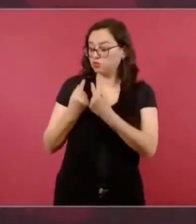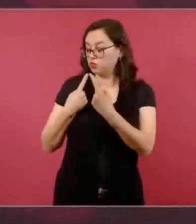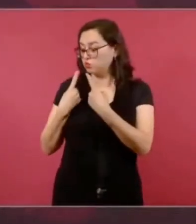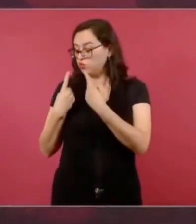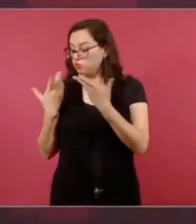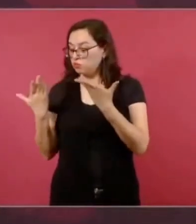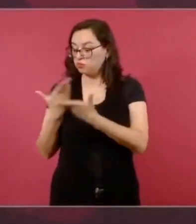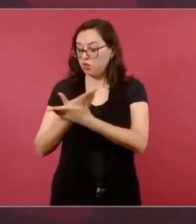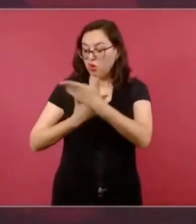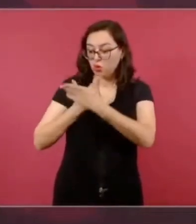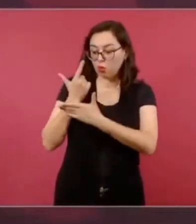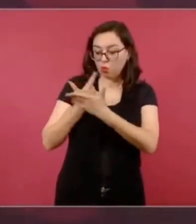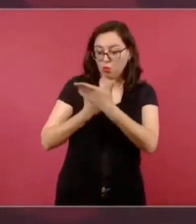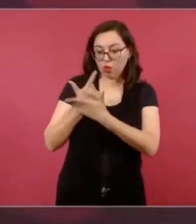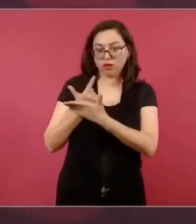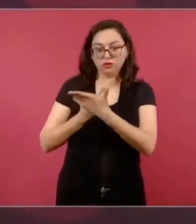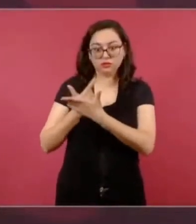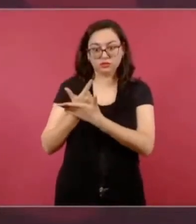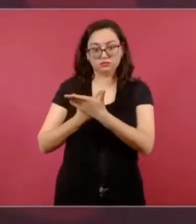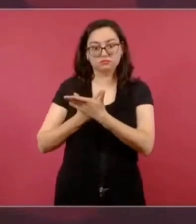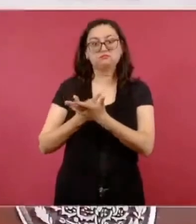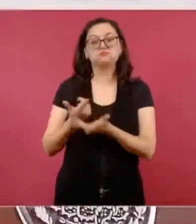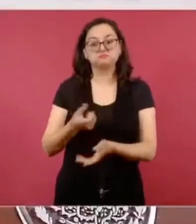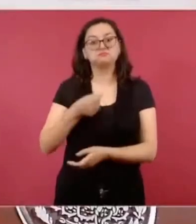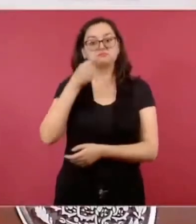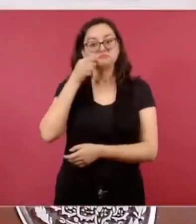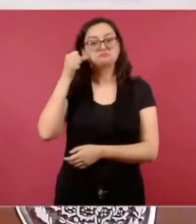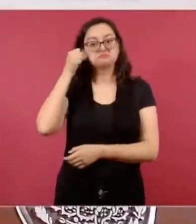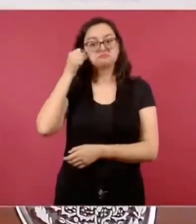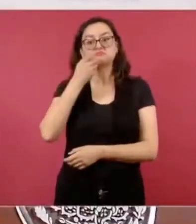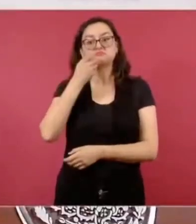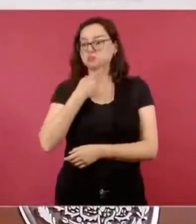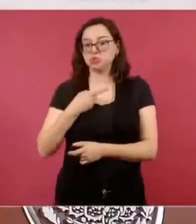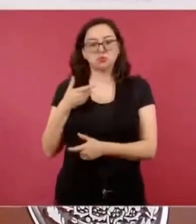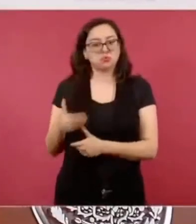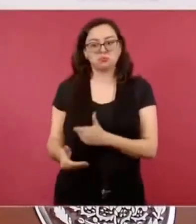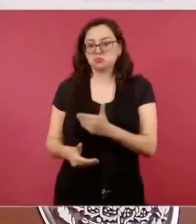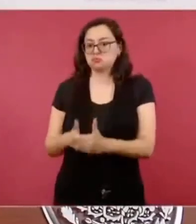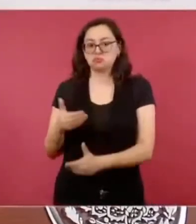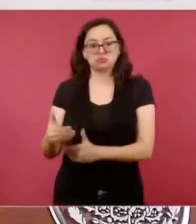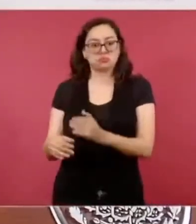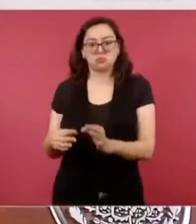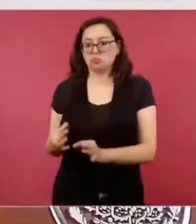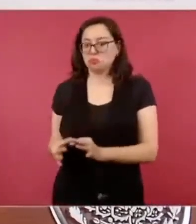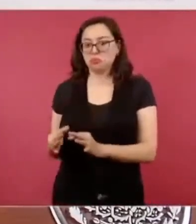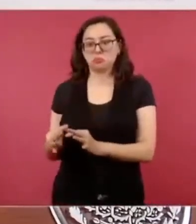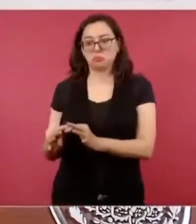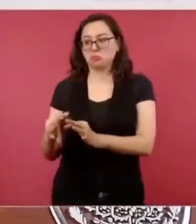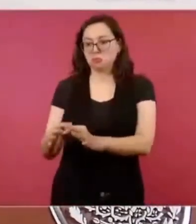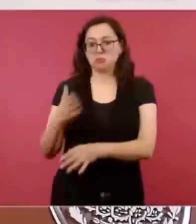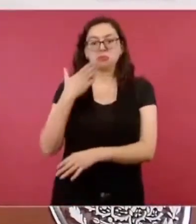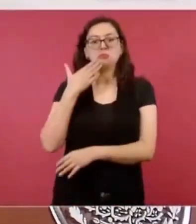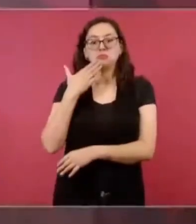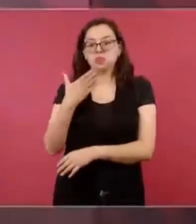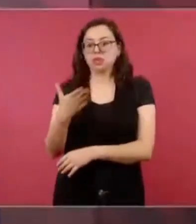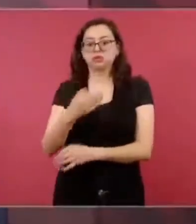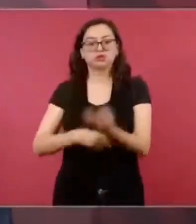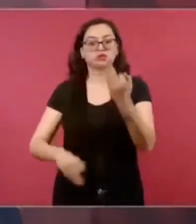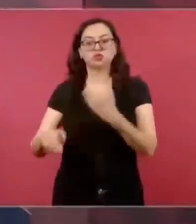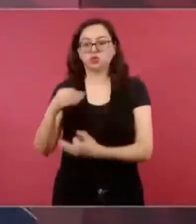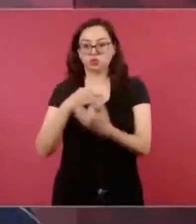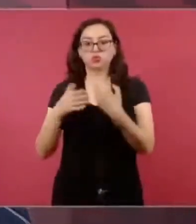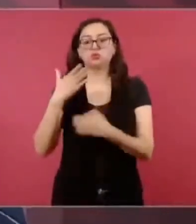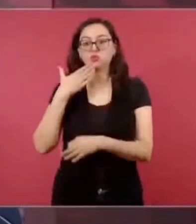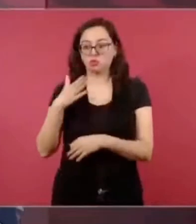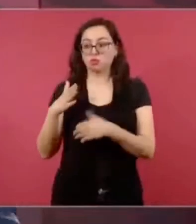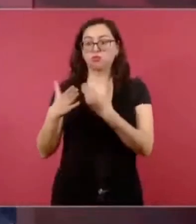México. Ayer me habían informado de que iba avanzando, que iba a estar para el 1